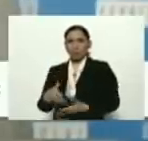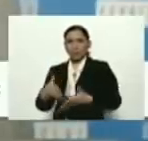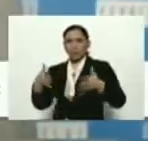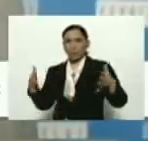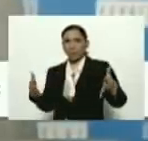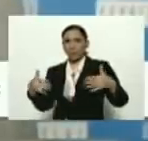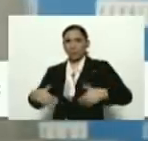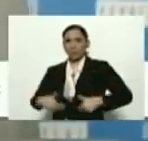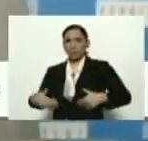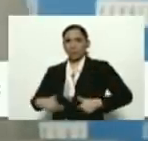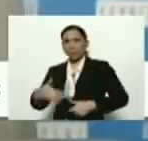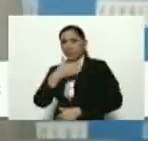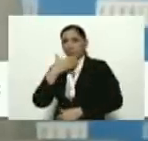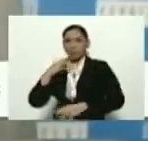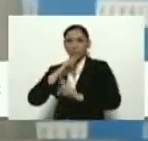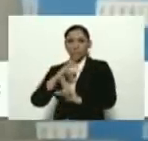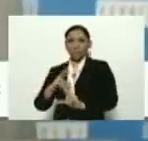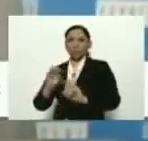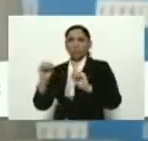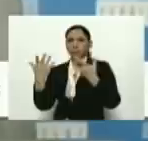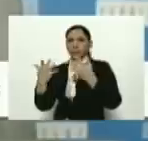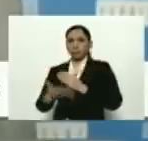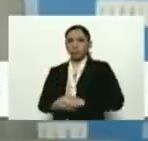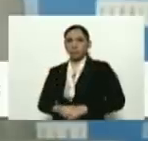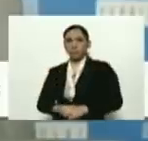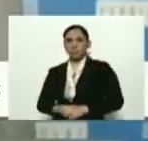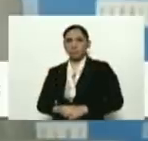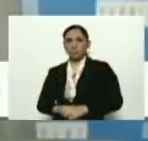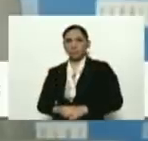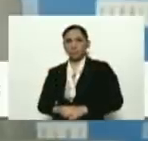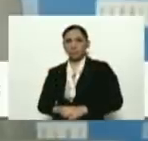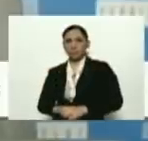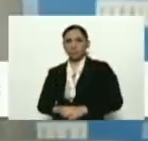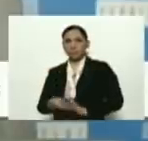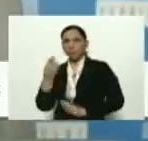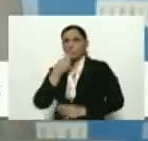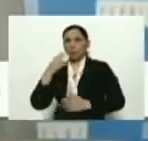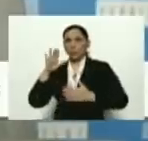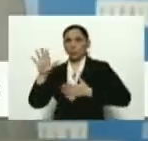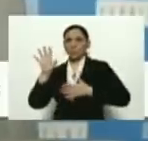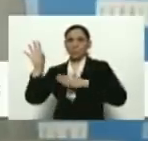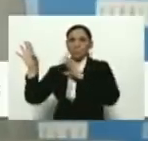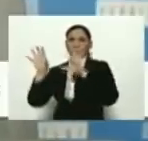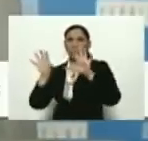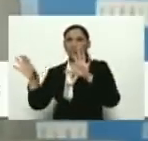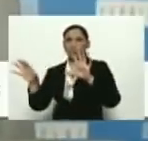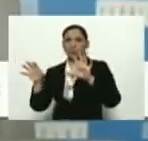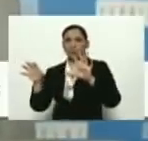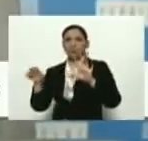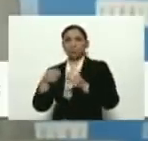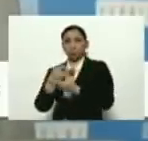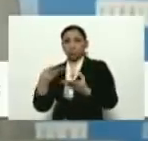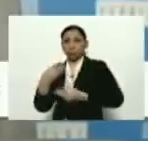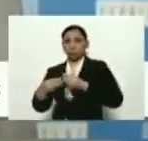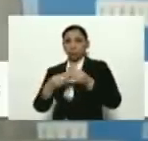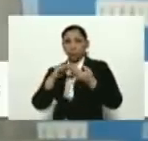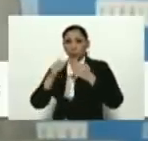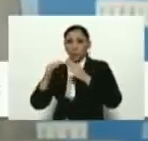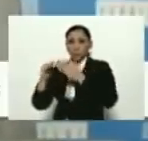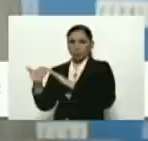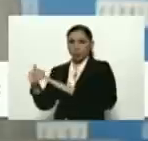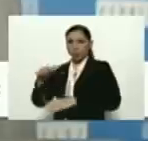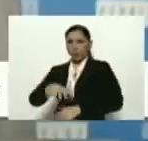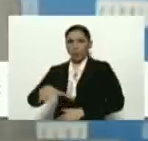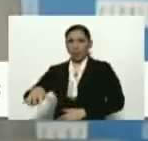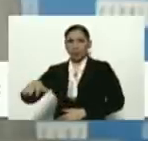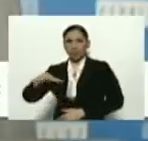mejores resultados para lograr justamente compromisos con los países. Así lo hicimos con la Comunidad de Estados de